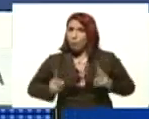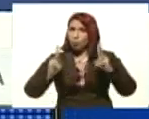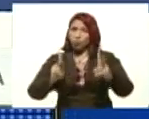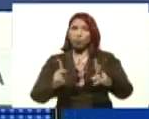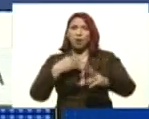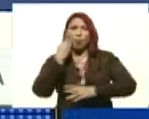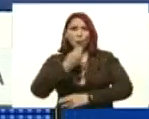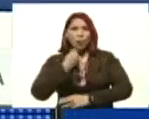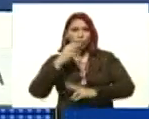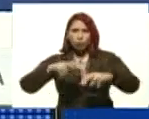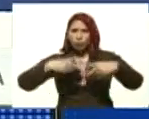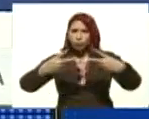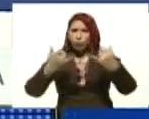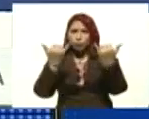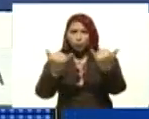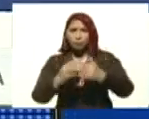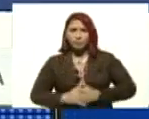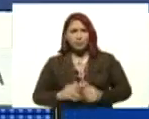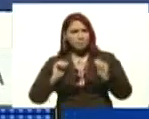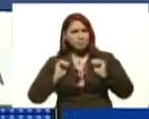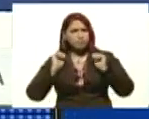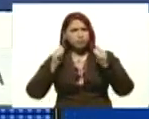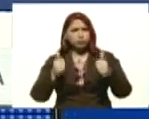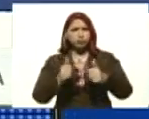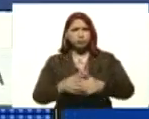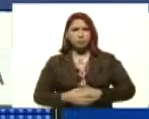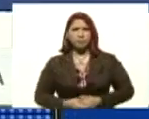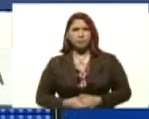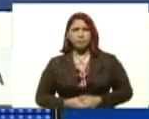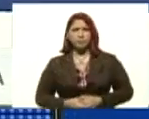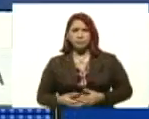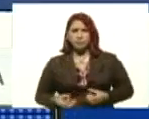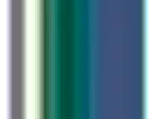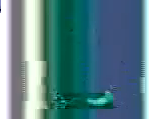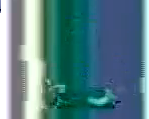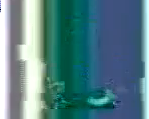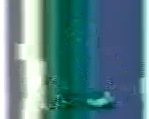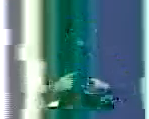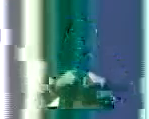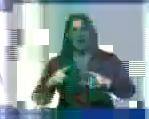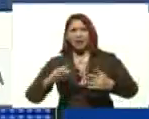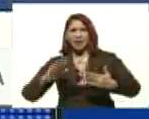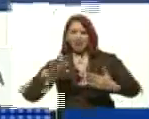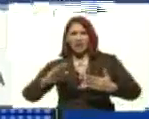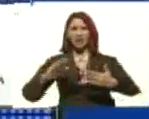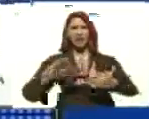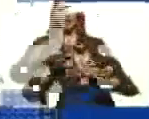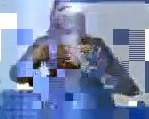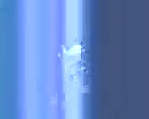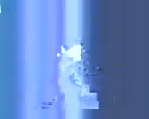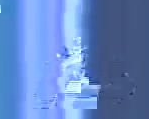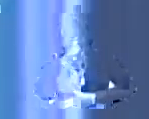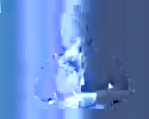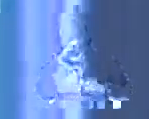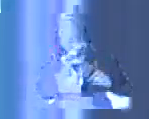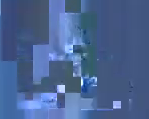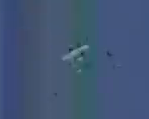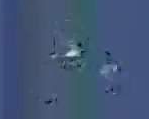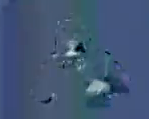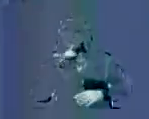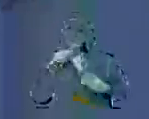la juventud para arrancárselas del delito y de el mal